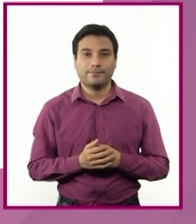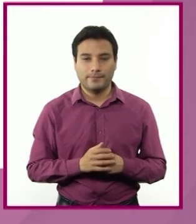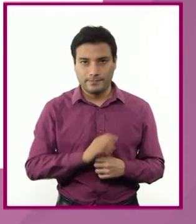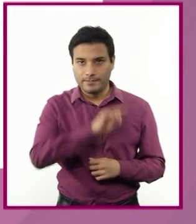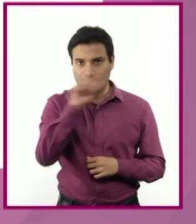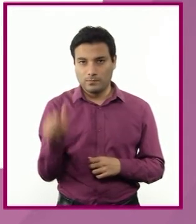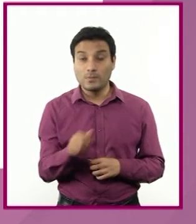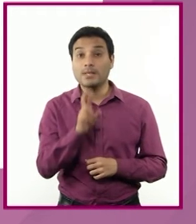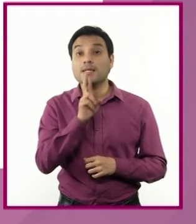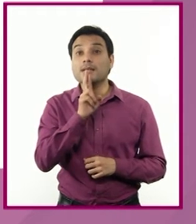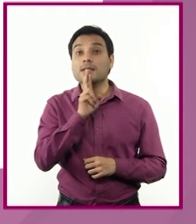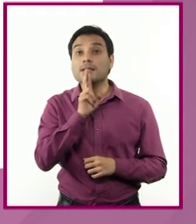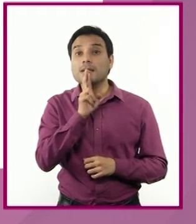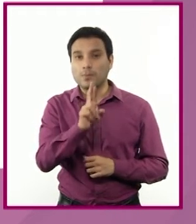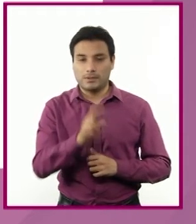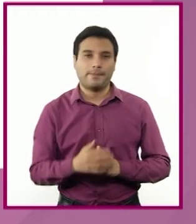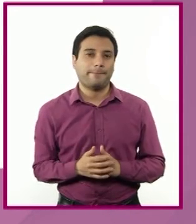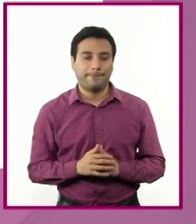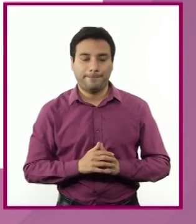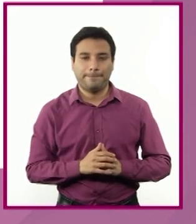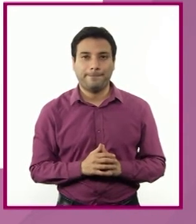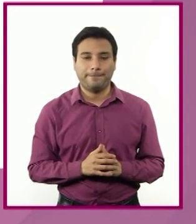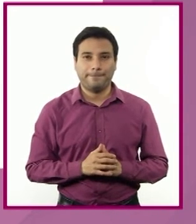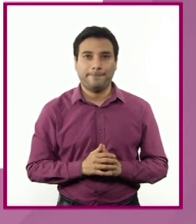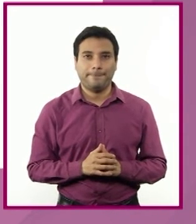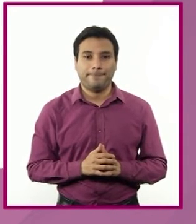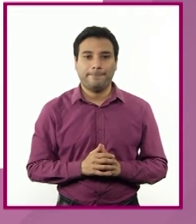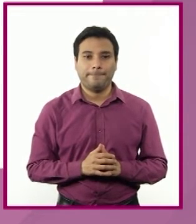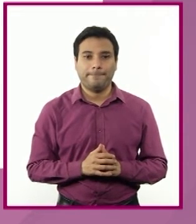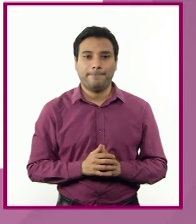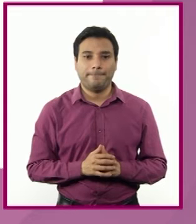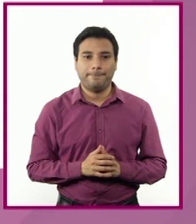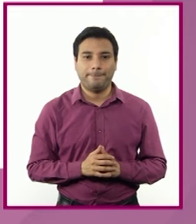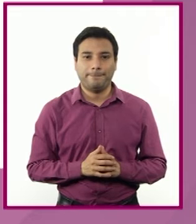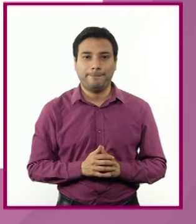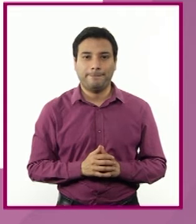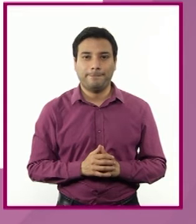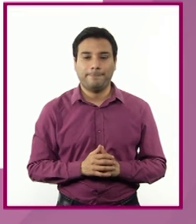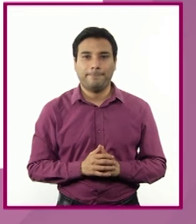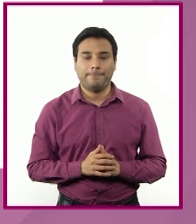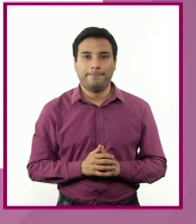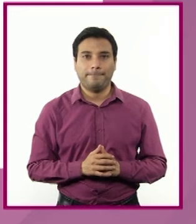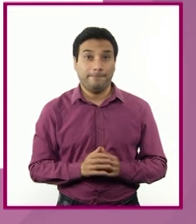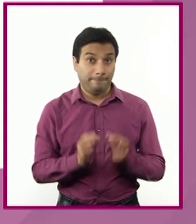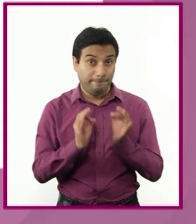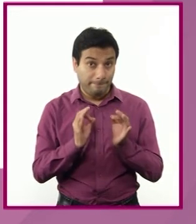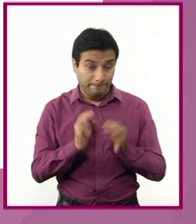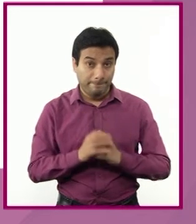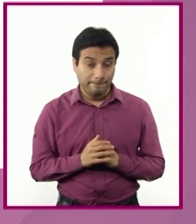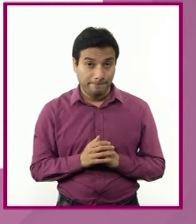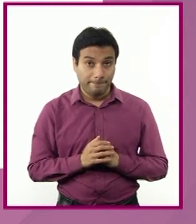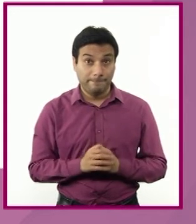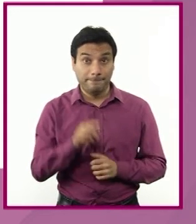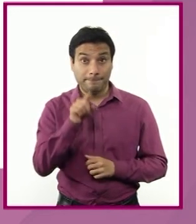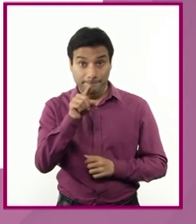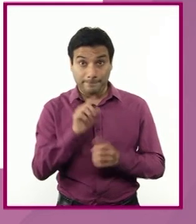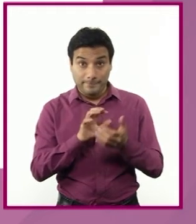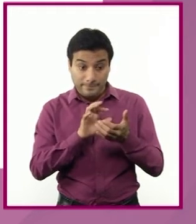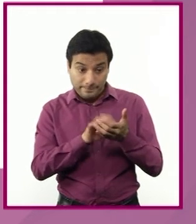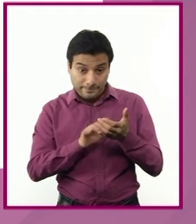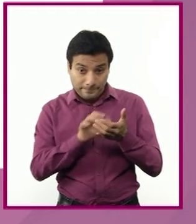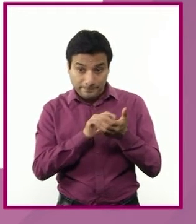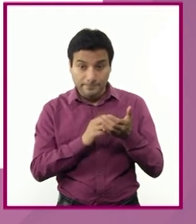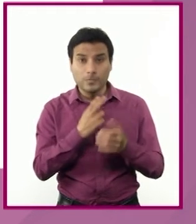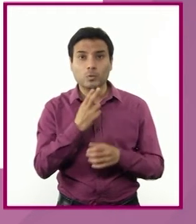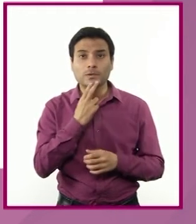el número de habitantes por kilómetro cuadrado, es decir, su densidad de población. Si tienen calculadora,